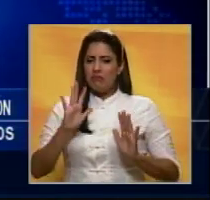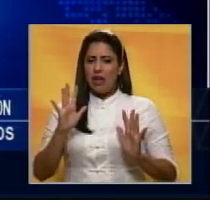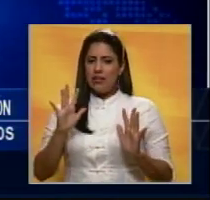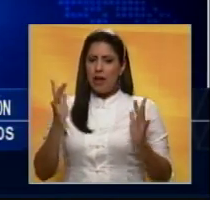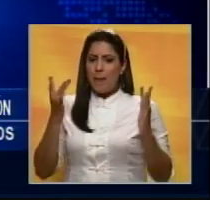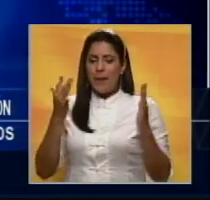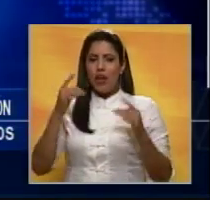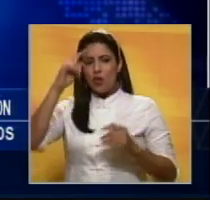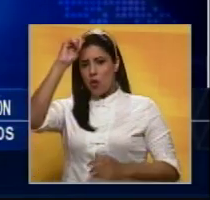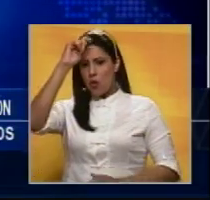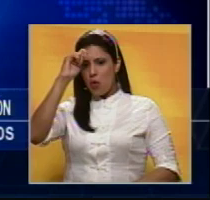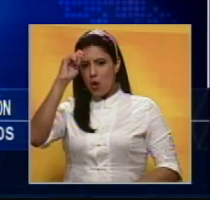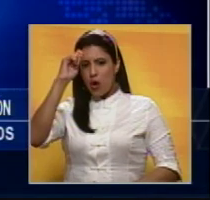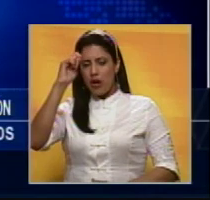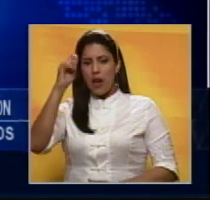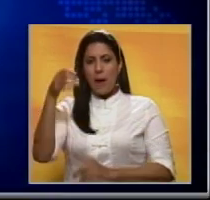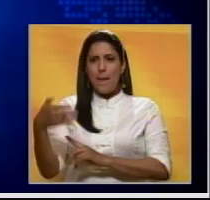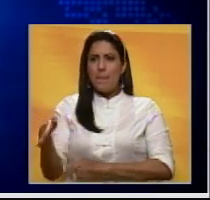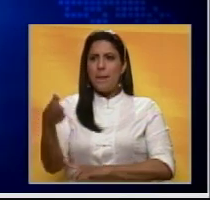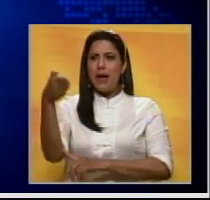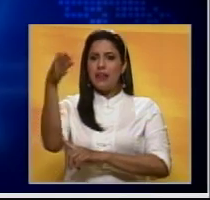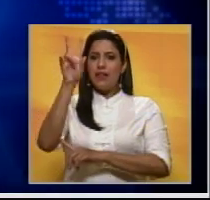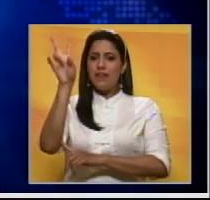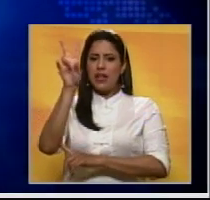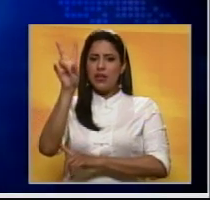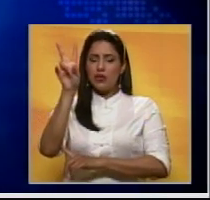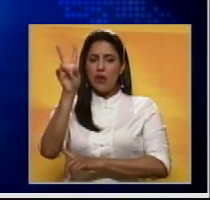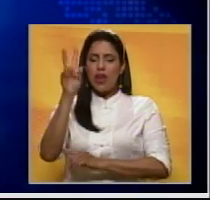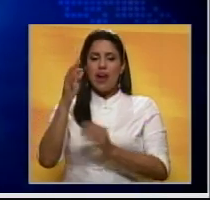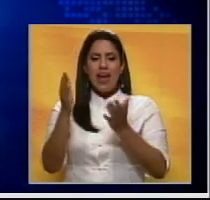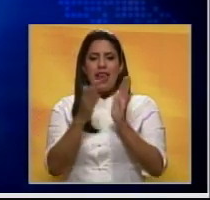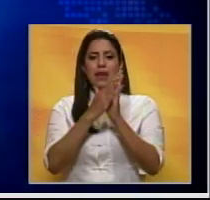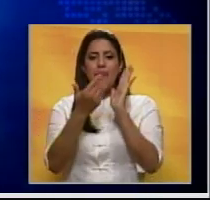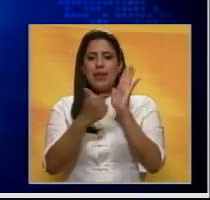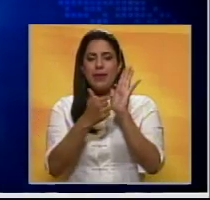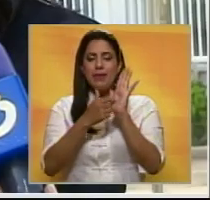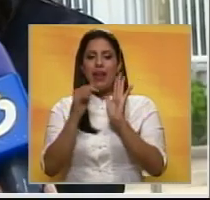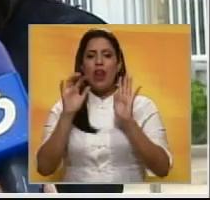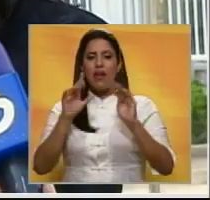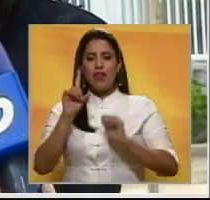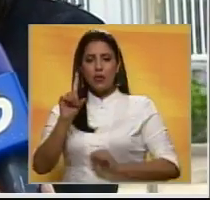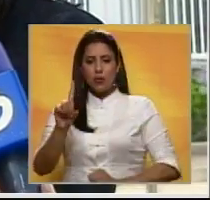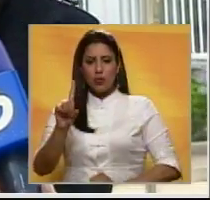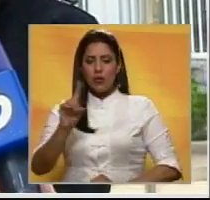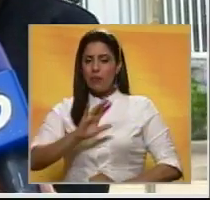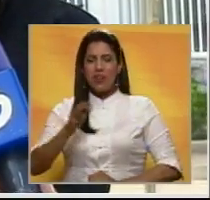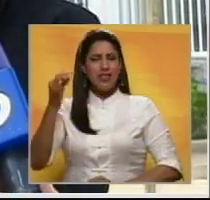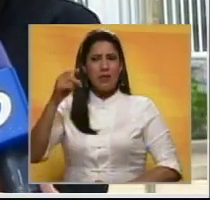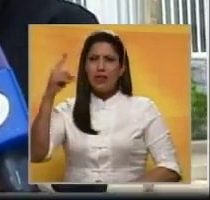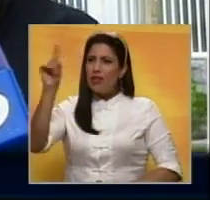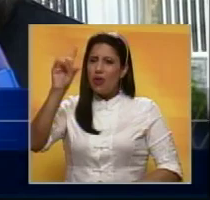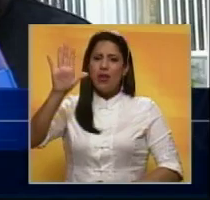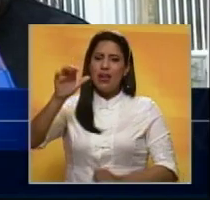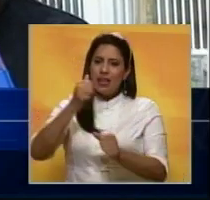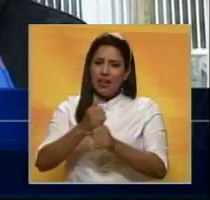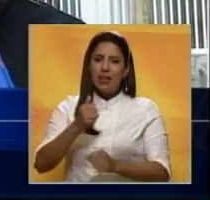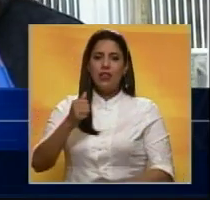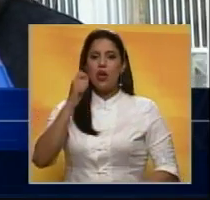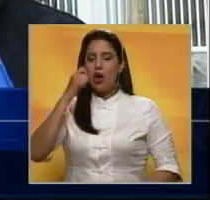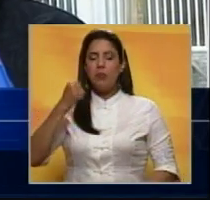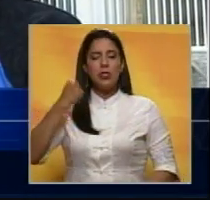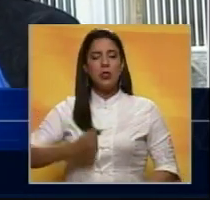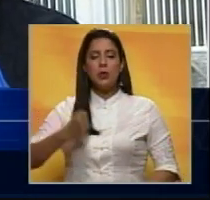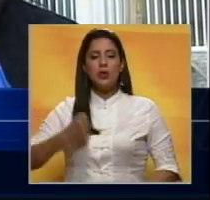solo una gorra, una bandera de Venezuela y el Salmo 91 de la Biblia. Siempre le decíamos que no fuera, pero